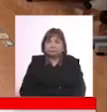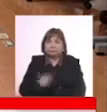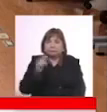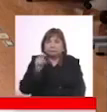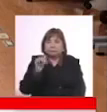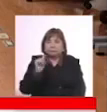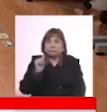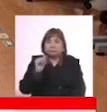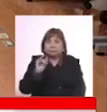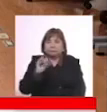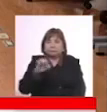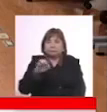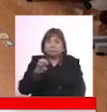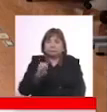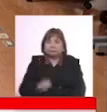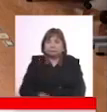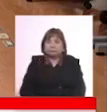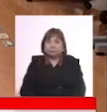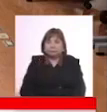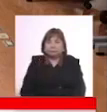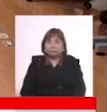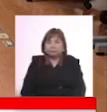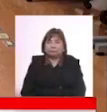Taipe Coronado.